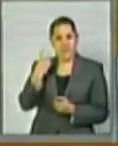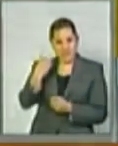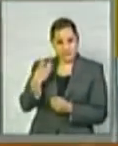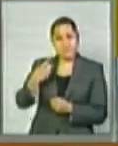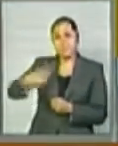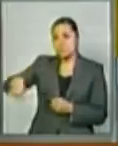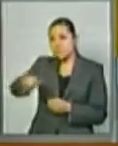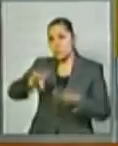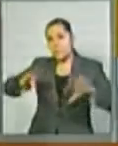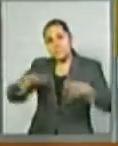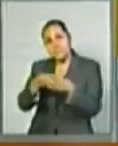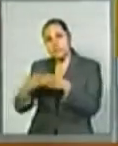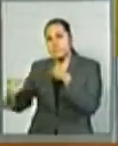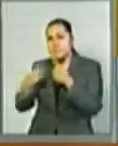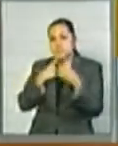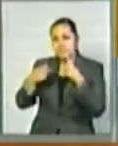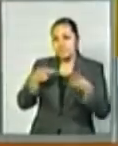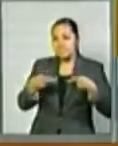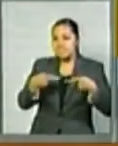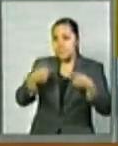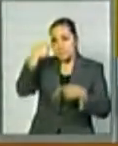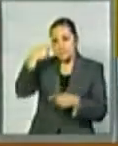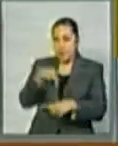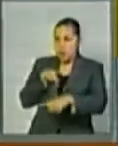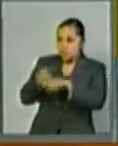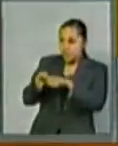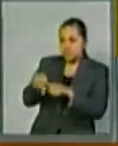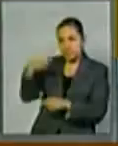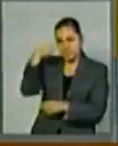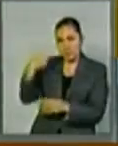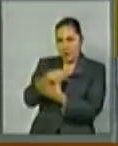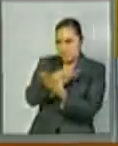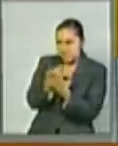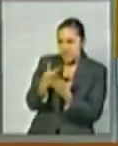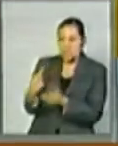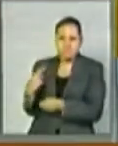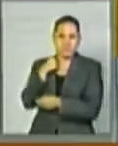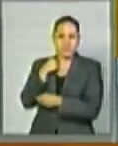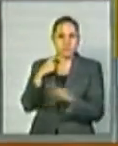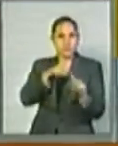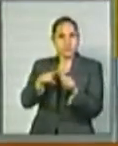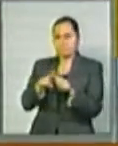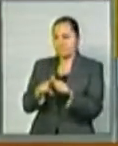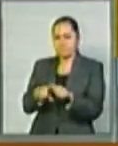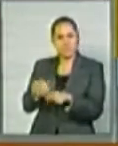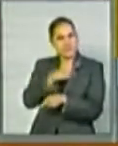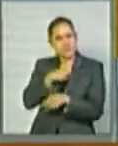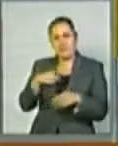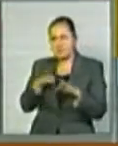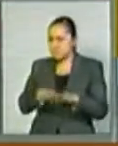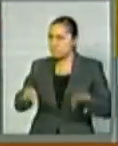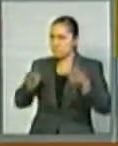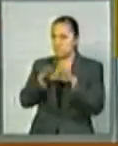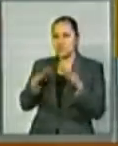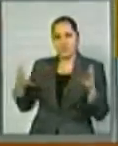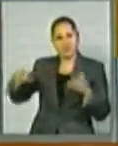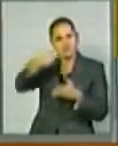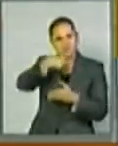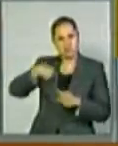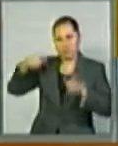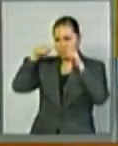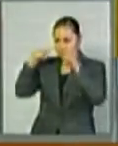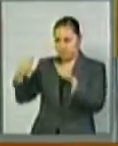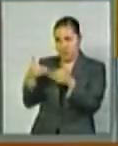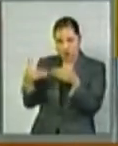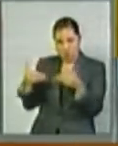actos atroces, que debemos seguir poniendo el dedo en la llaga y que llega para señalar la intolerable clima de violencia que hoy se